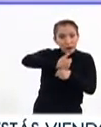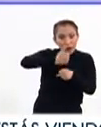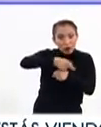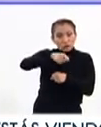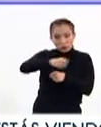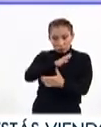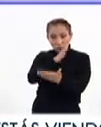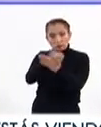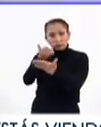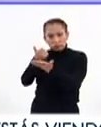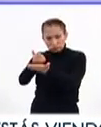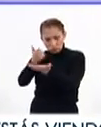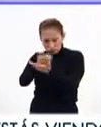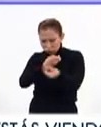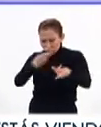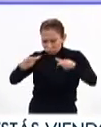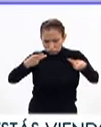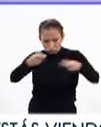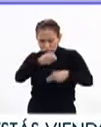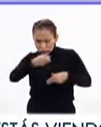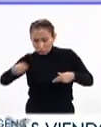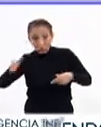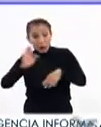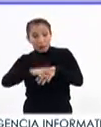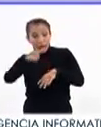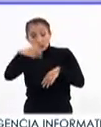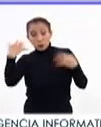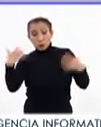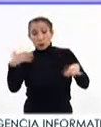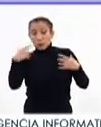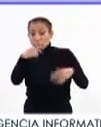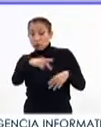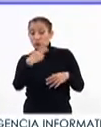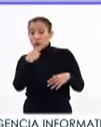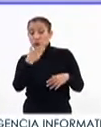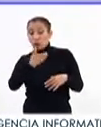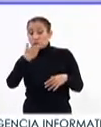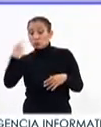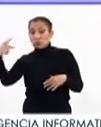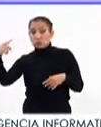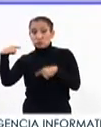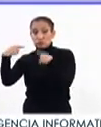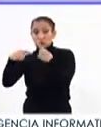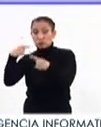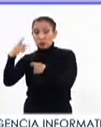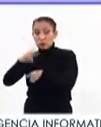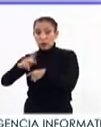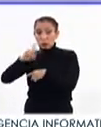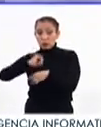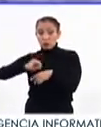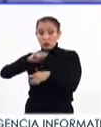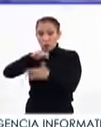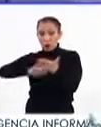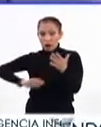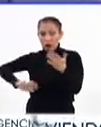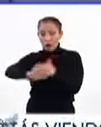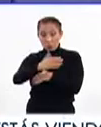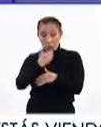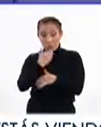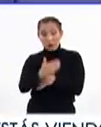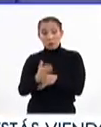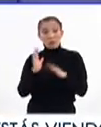están involucrados de forma directa y que por supuesto una de las mayores expresiones es los usos y costumbres de los pueblos originarios de esa zona, pues también